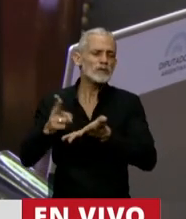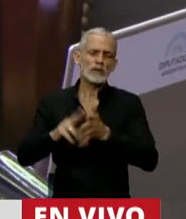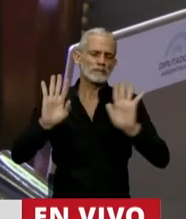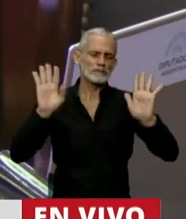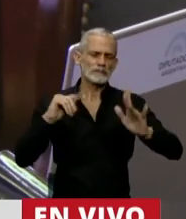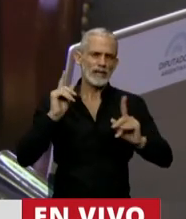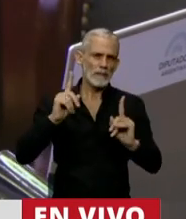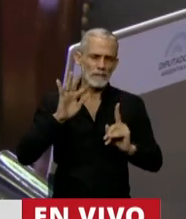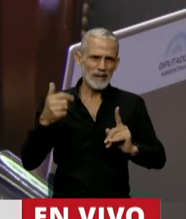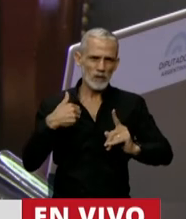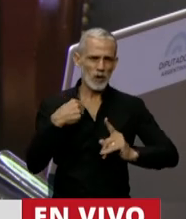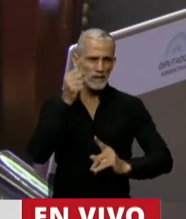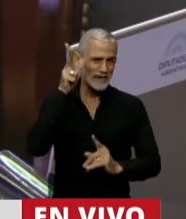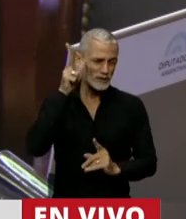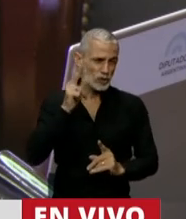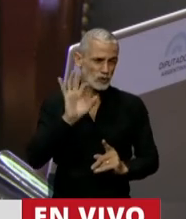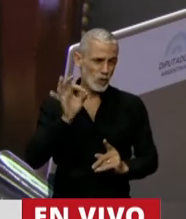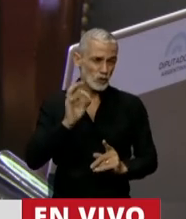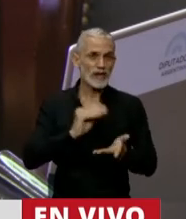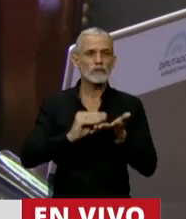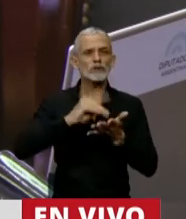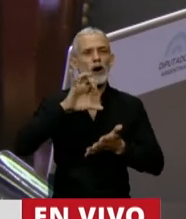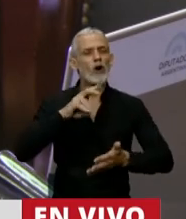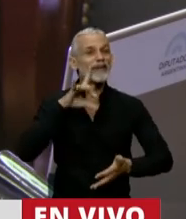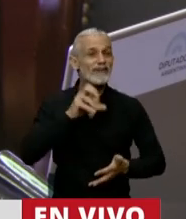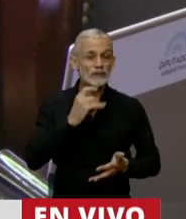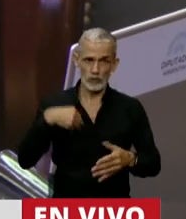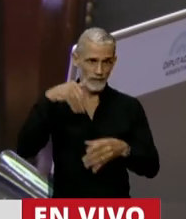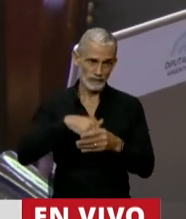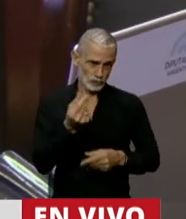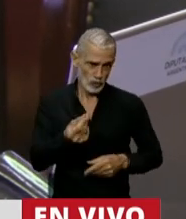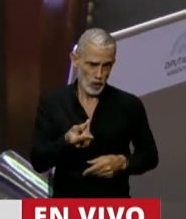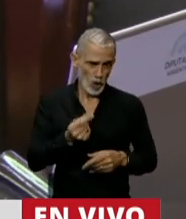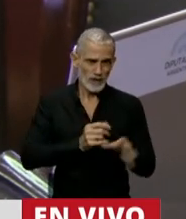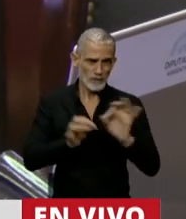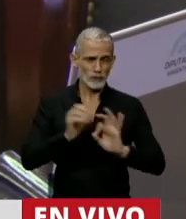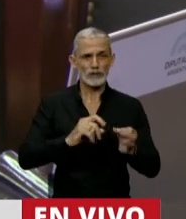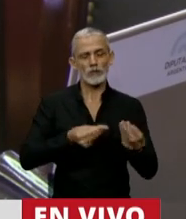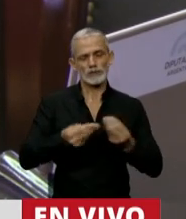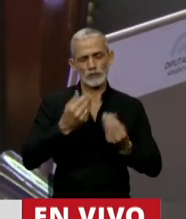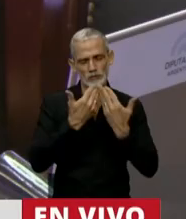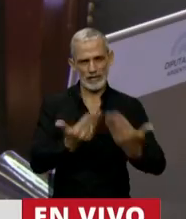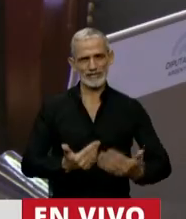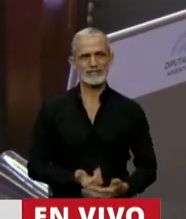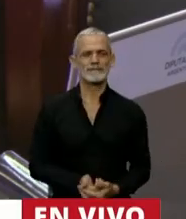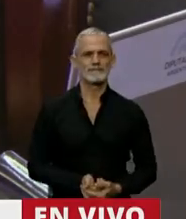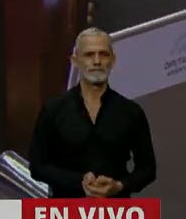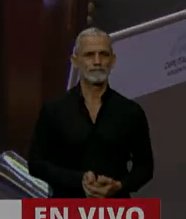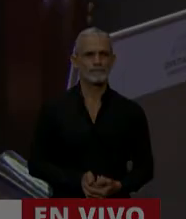razones y por las que expresó el 28 de octubre la diputada Oliveto, vamos a votar en contra del proyecto de presupuesto. Muchas gracias.